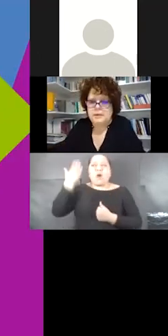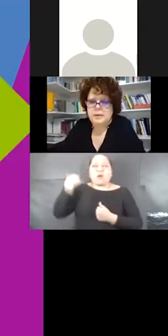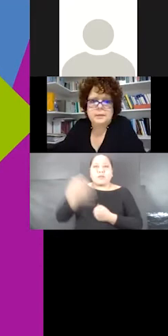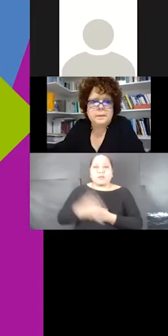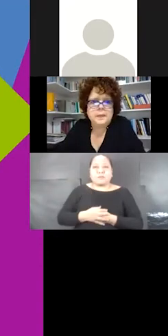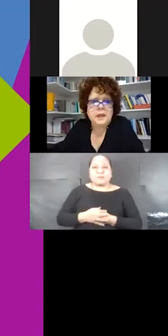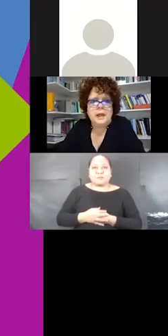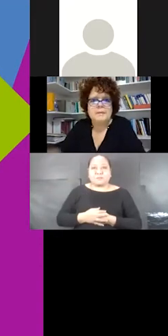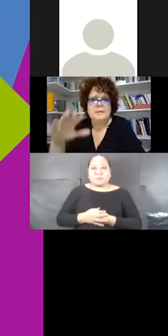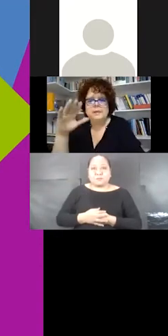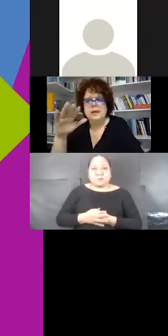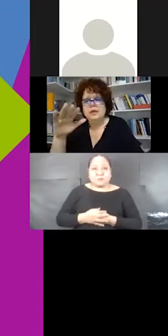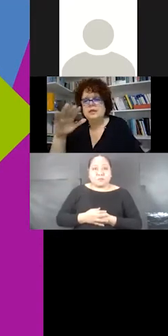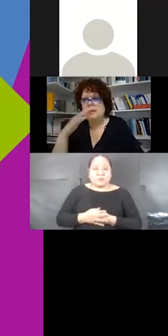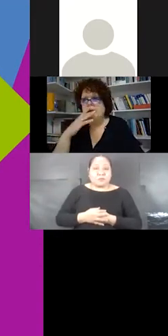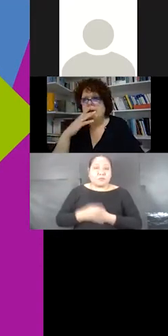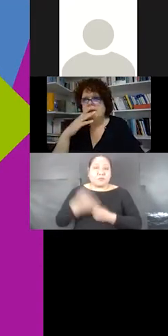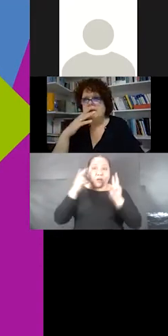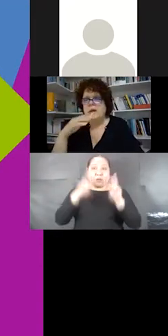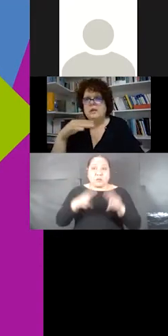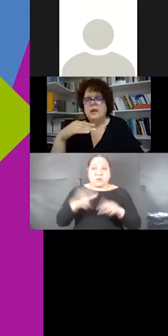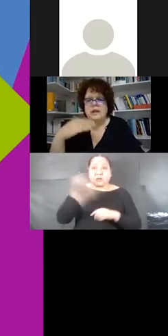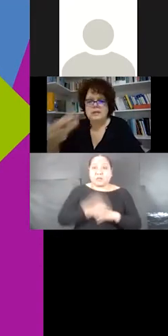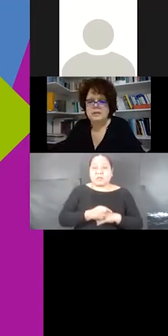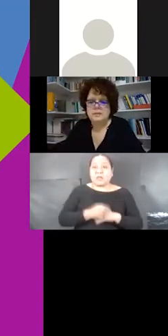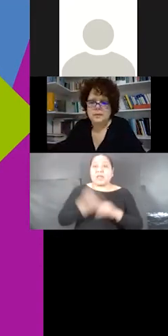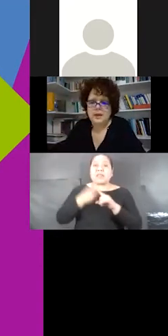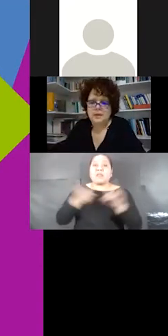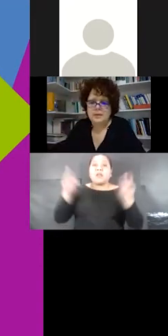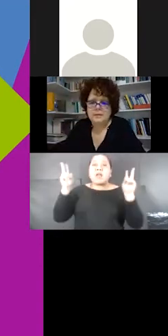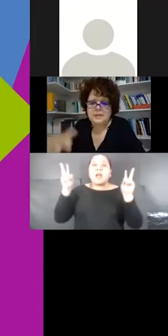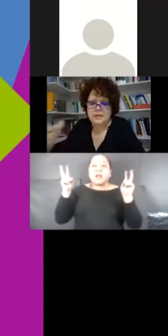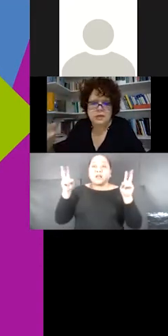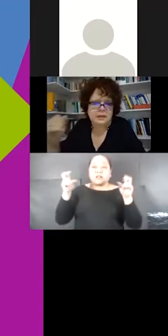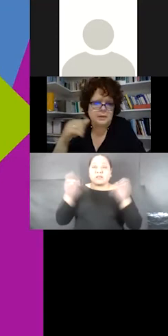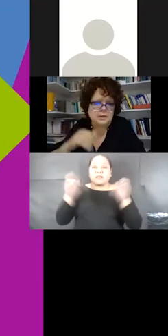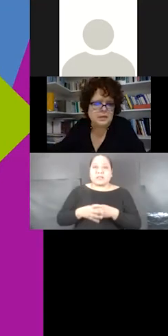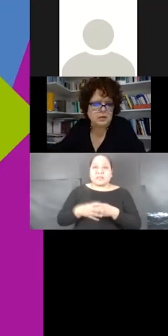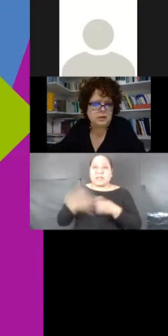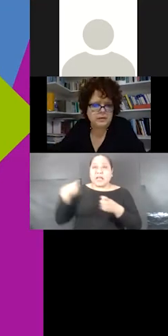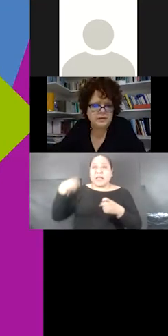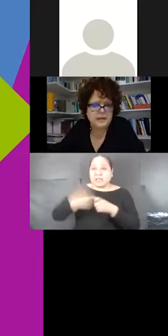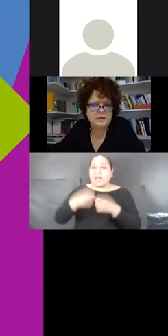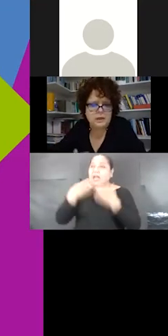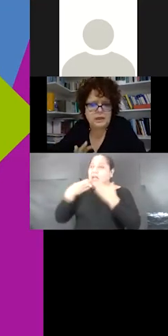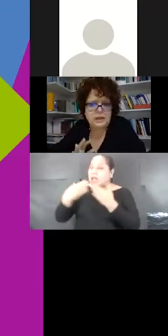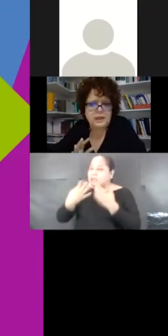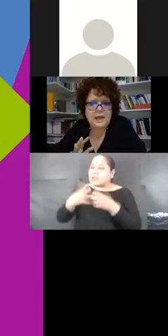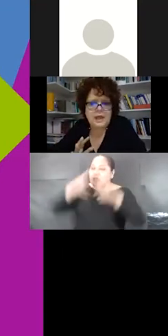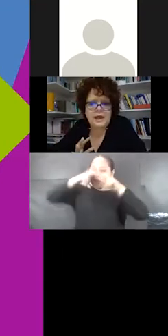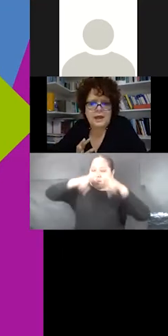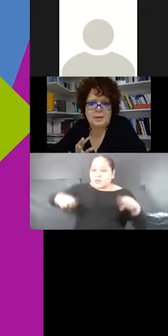vamos a ver con ese tema del castellano que gracias por las investigaciones que venimos haciendo con la Universidad